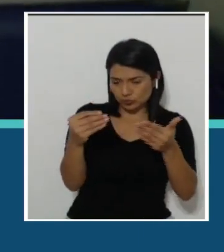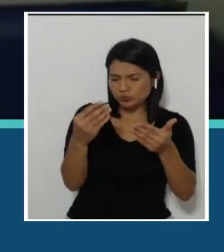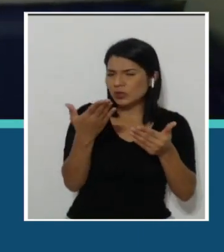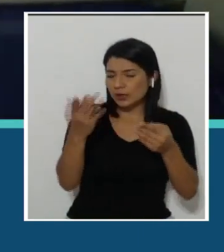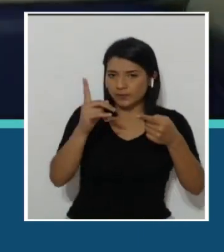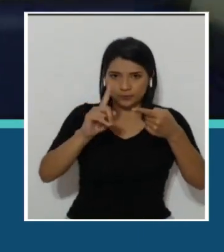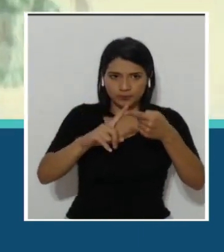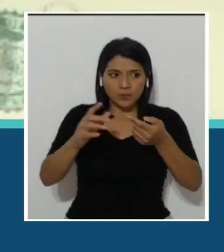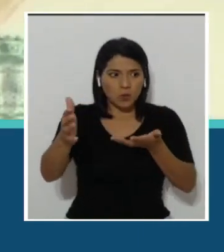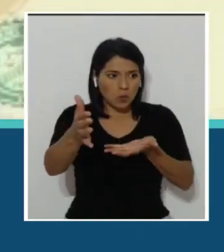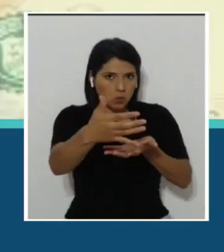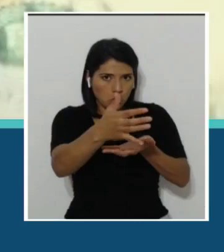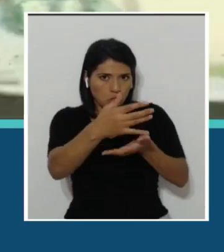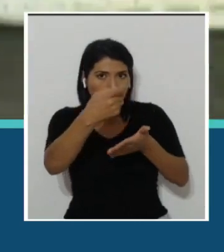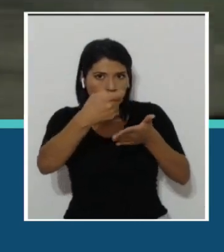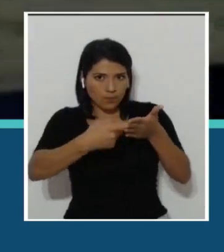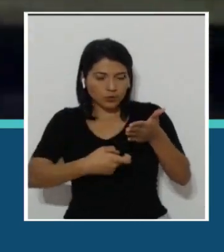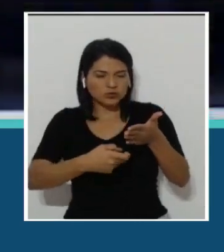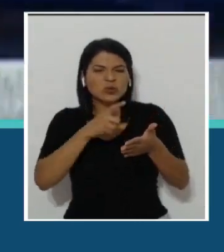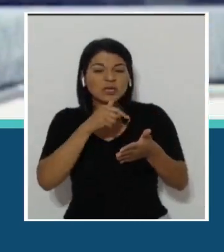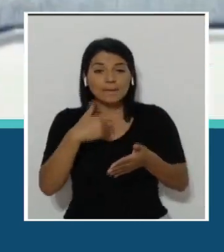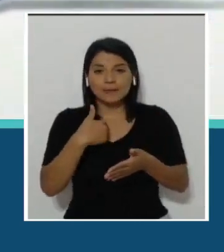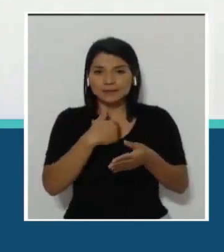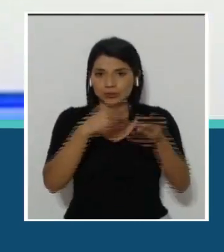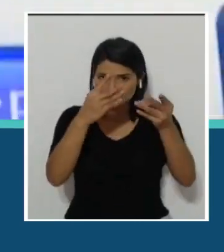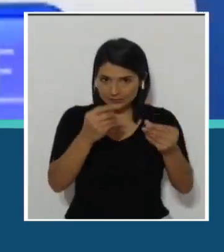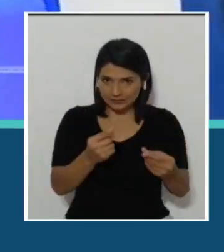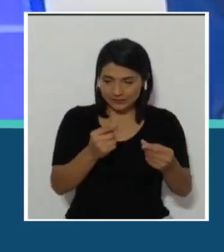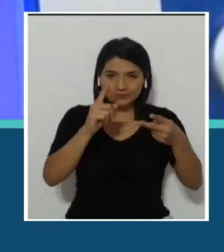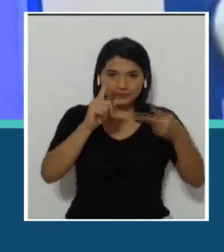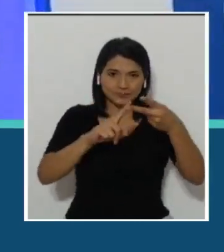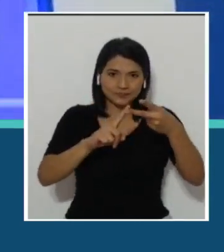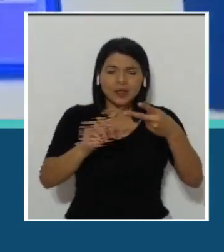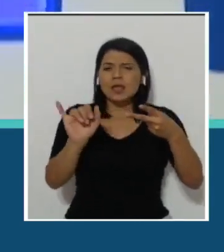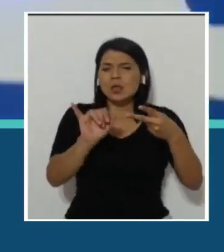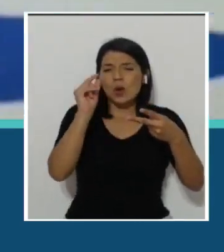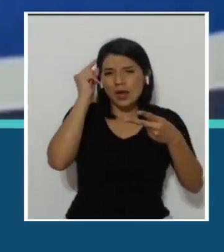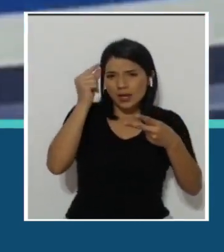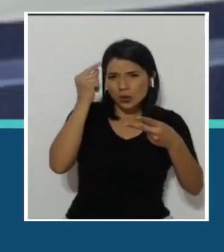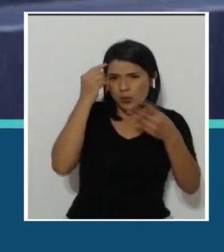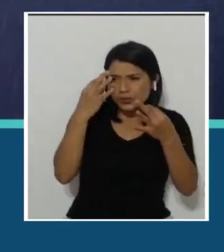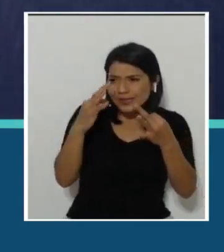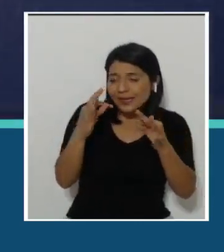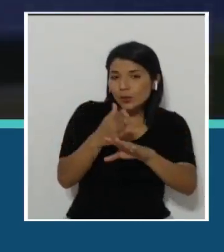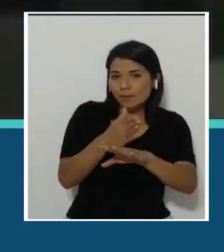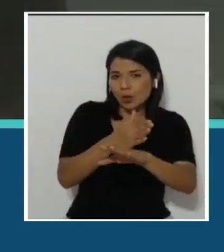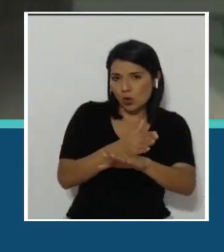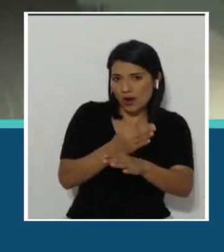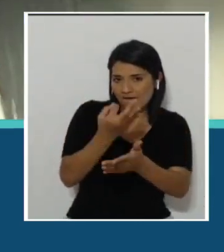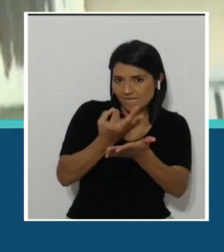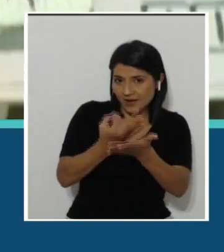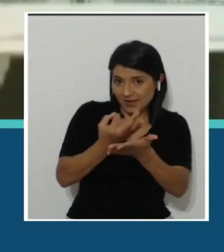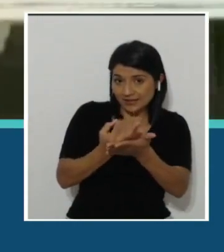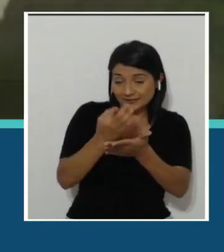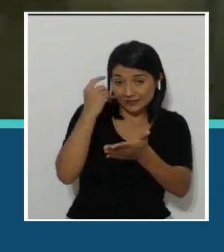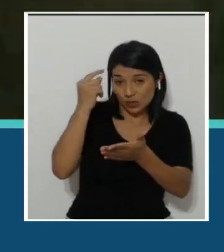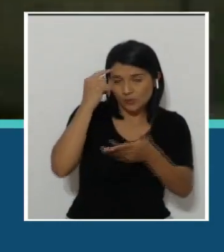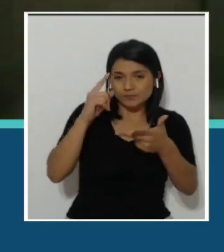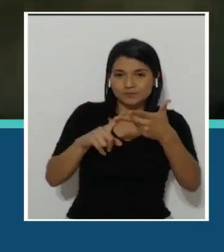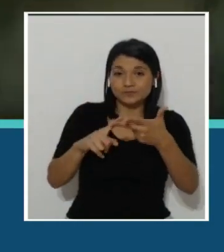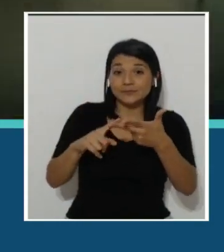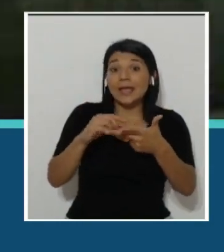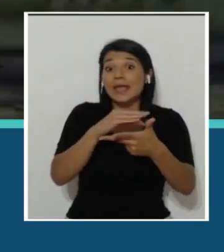del Ministerio de Hacienda, también los indicios del gobierno para mejorar las finanzas del Estado y el ingreso de más dólares al país con las